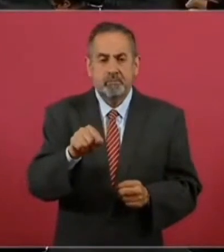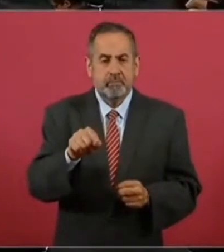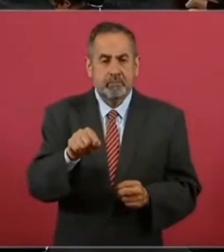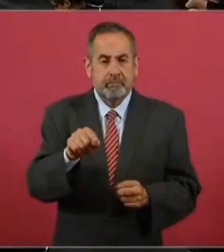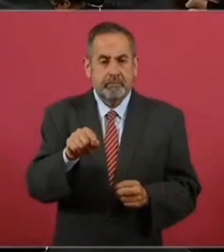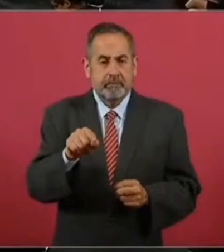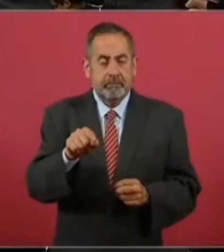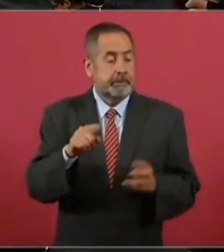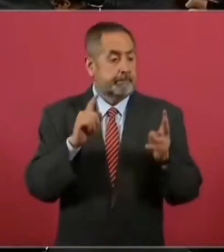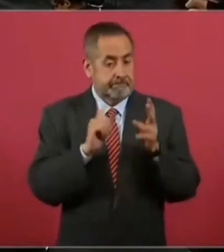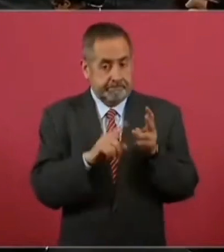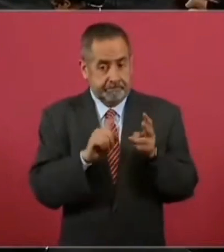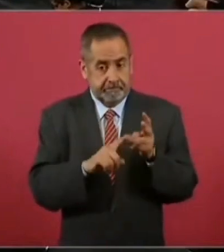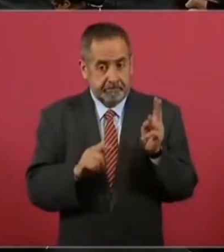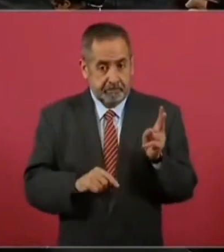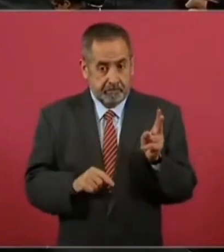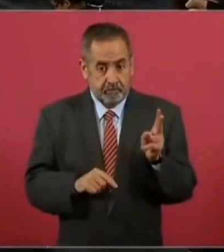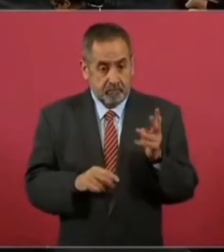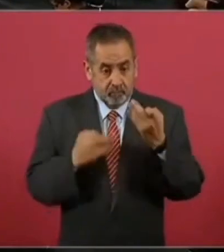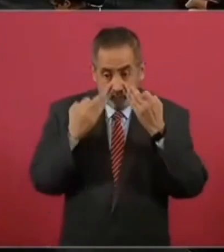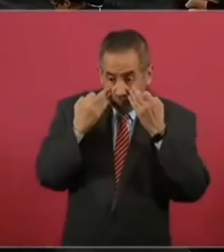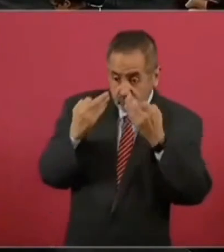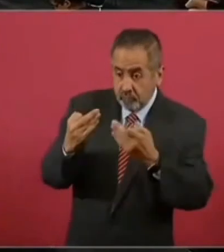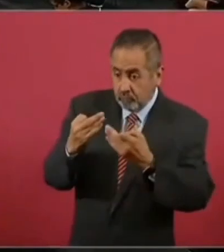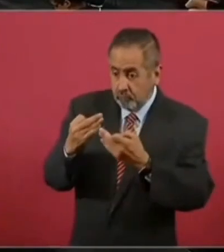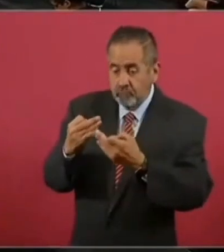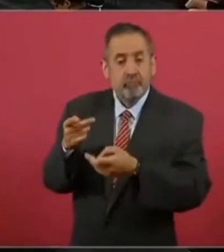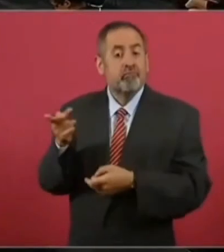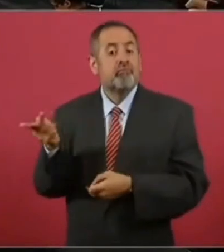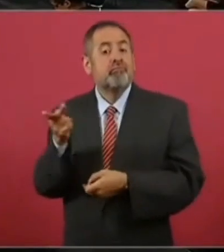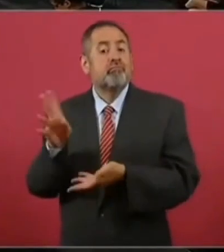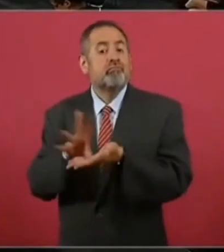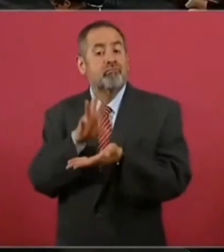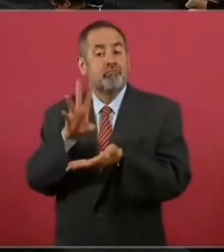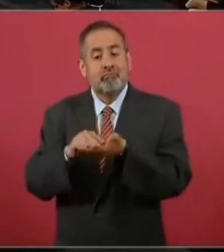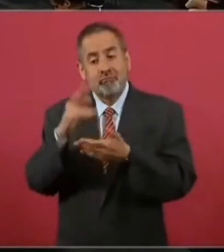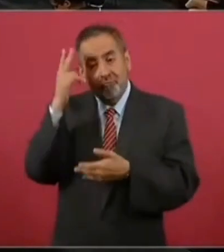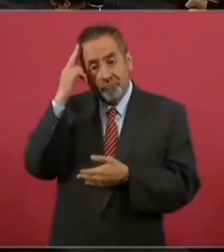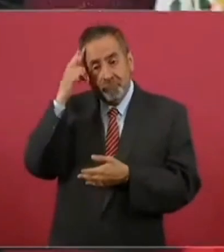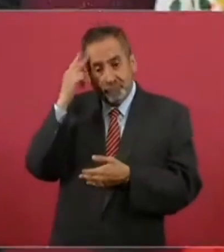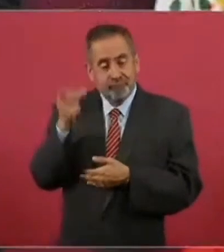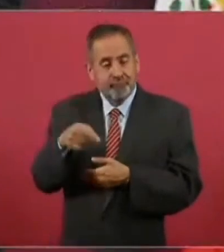No. Él es testigo de la boda.